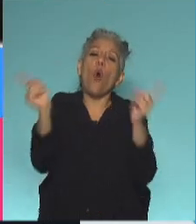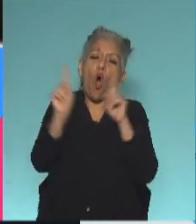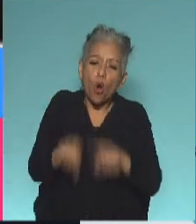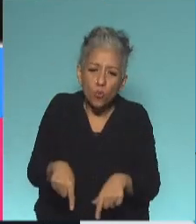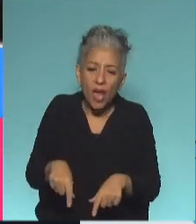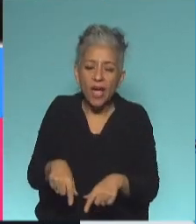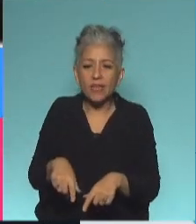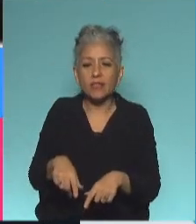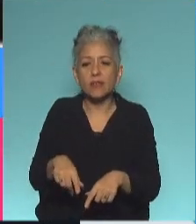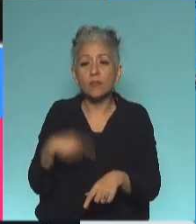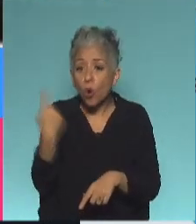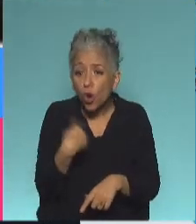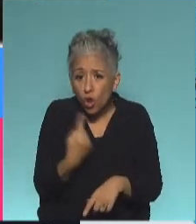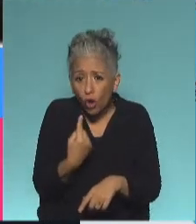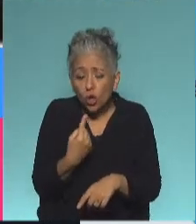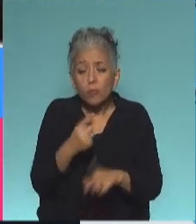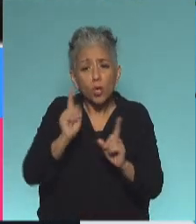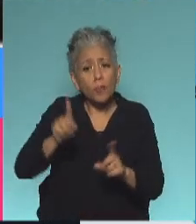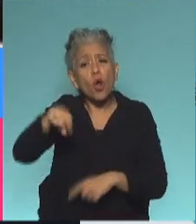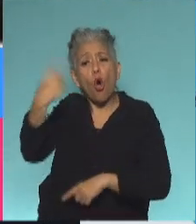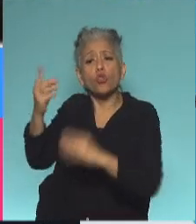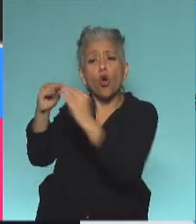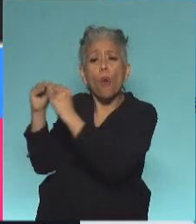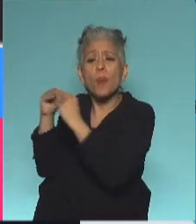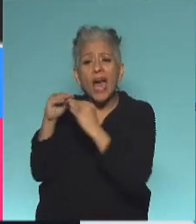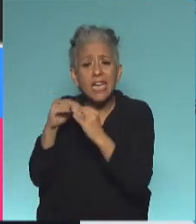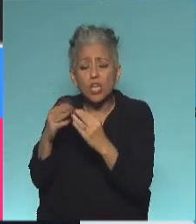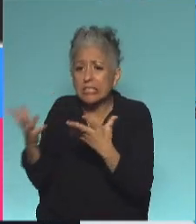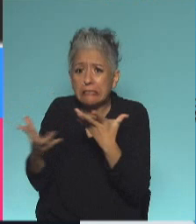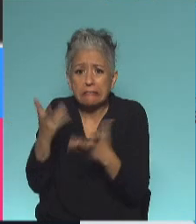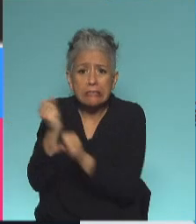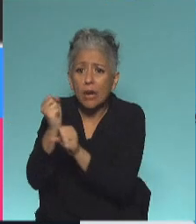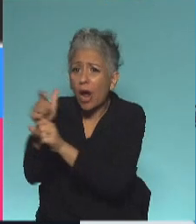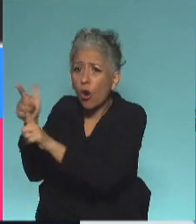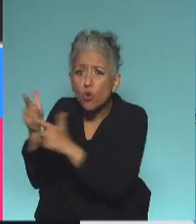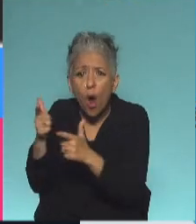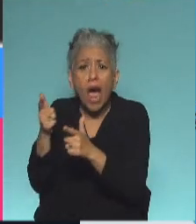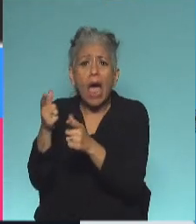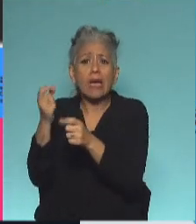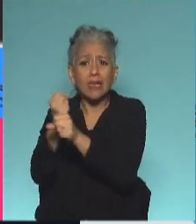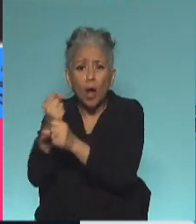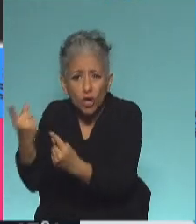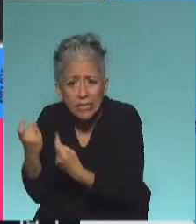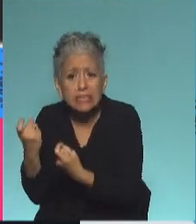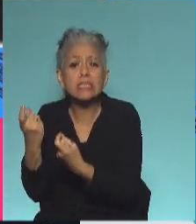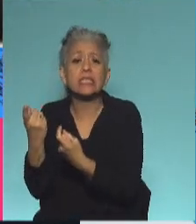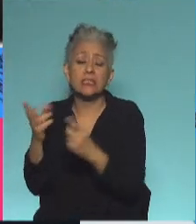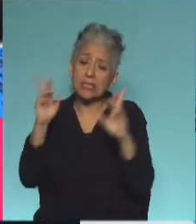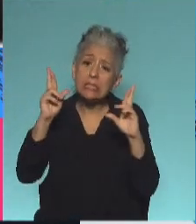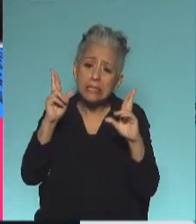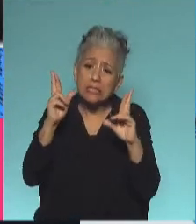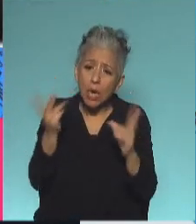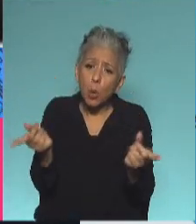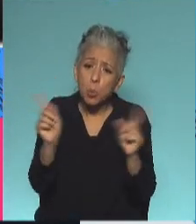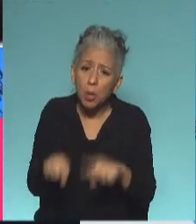por uno, sino por la cantidad de compañeros que están absolutamente en banda y con necesidad de laburar. Por eso. Pero bueno,